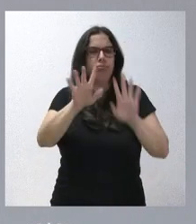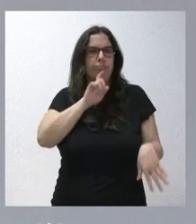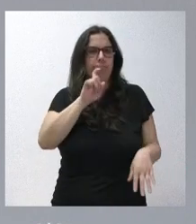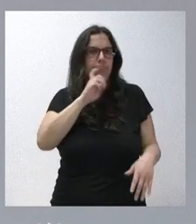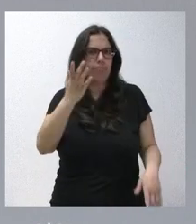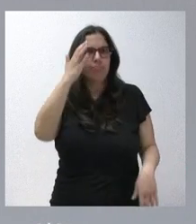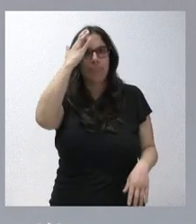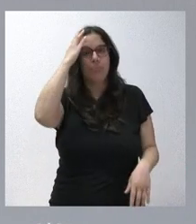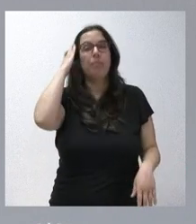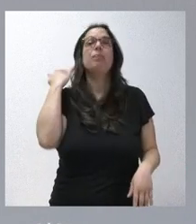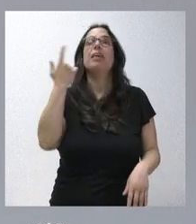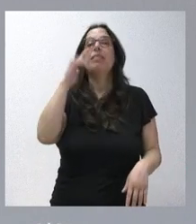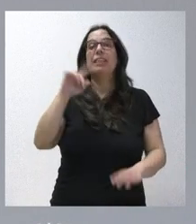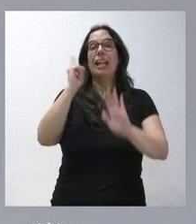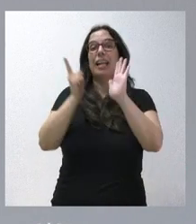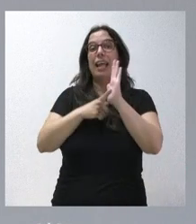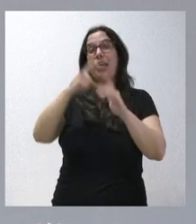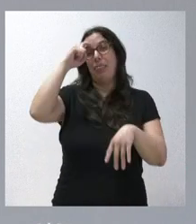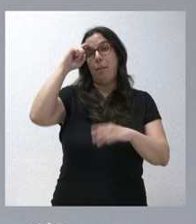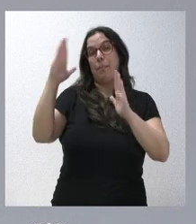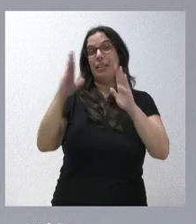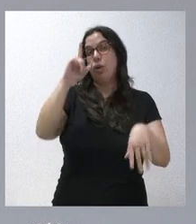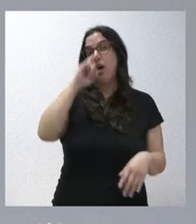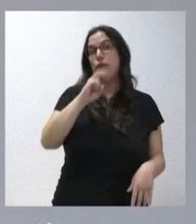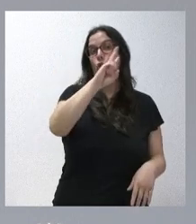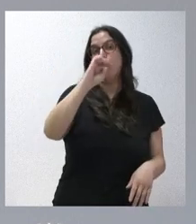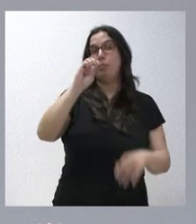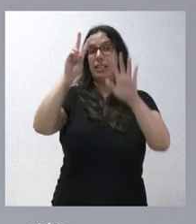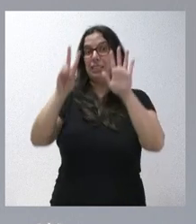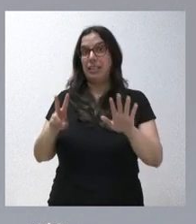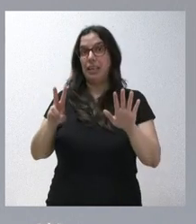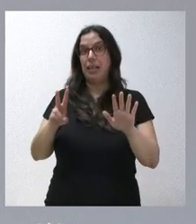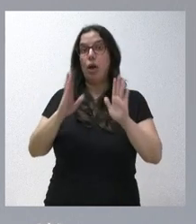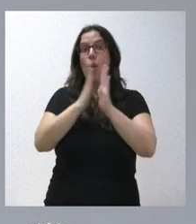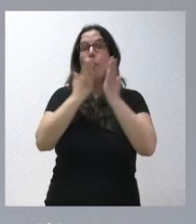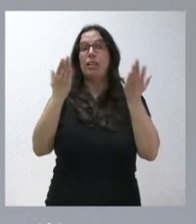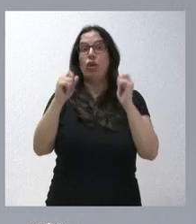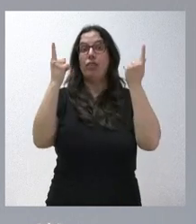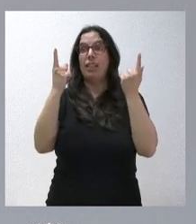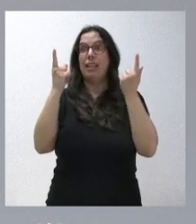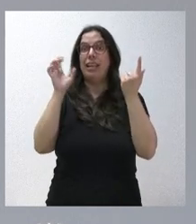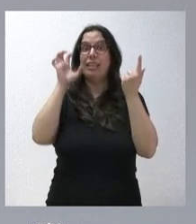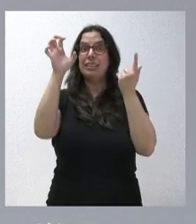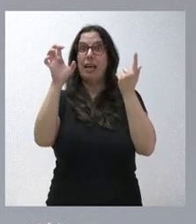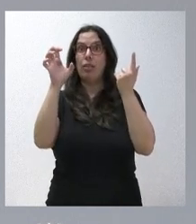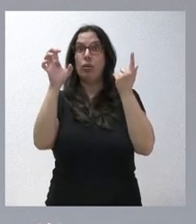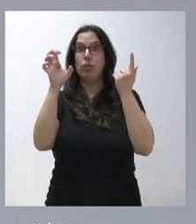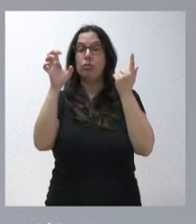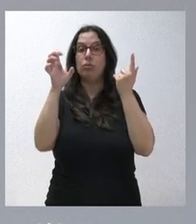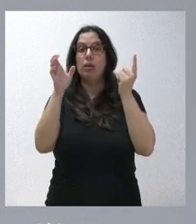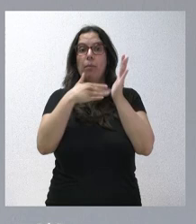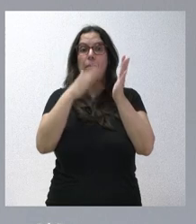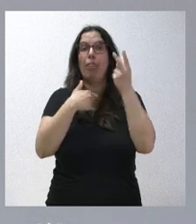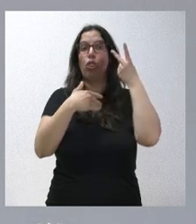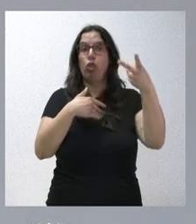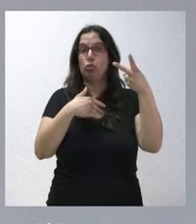Miren la ley de zapatero del 2007 tenía dos folios del boletín del Estado para fundamentar toda la ley dos